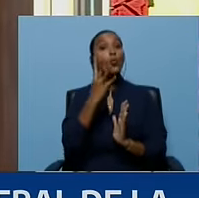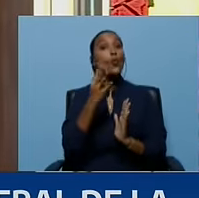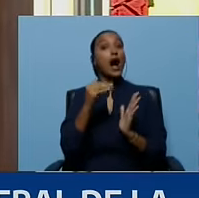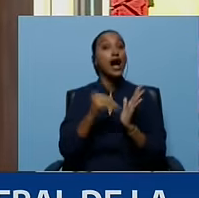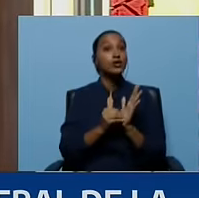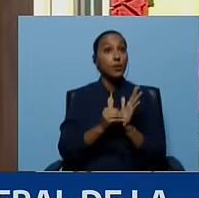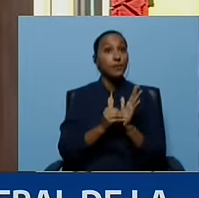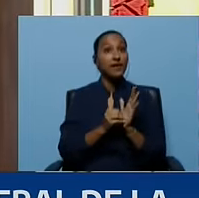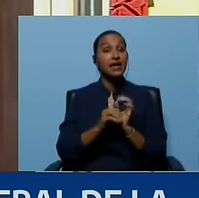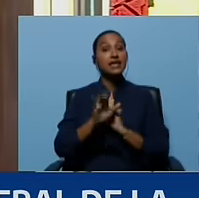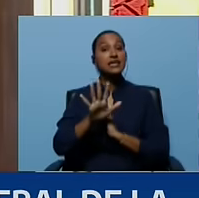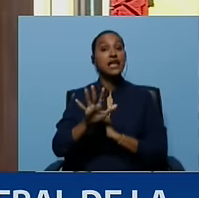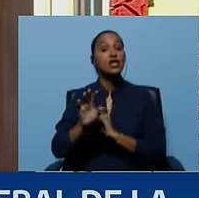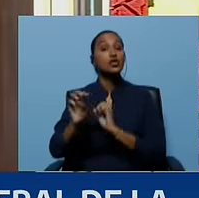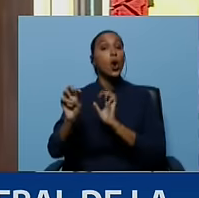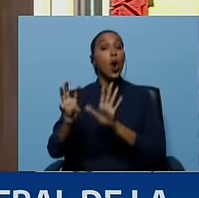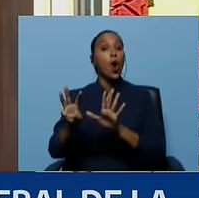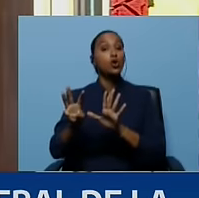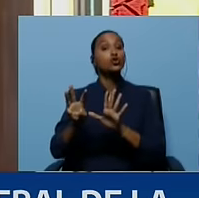4.508 territorios.